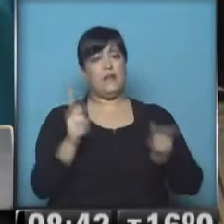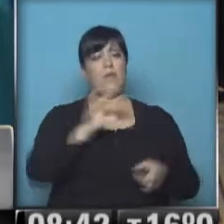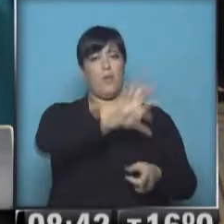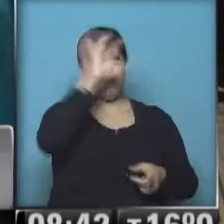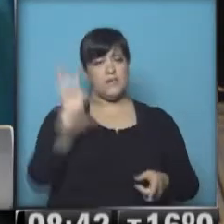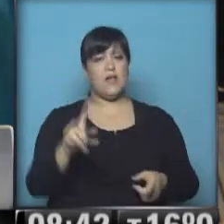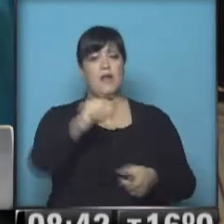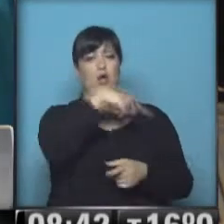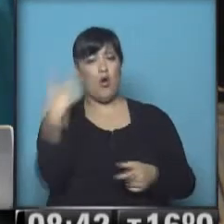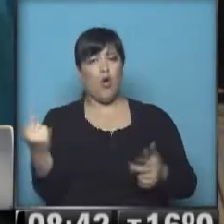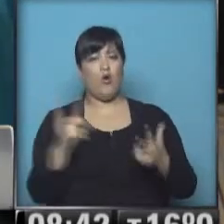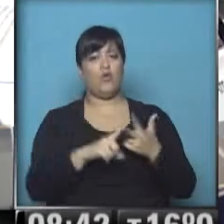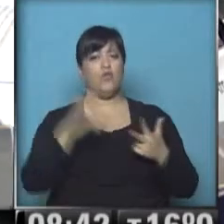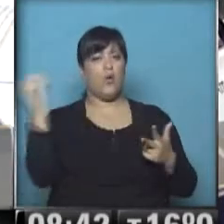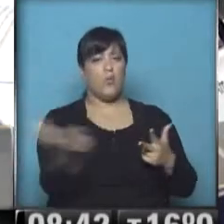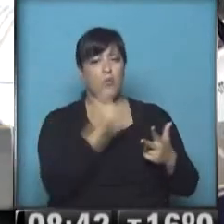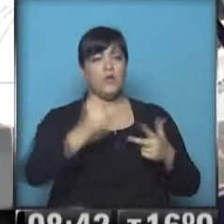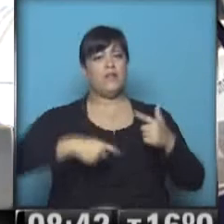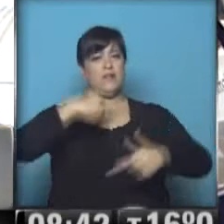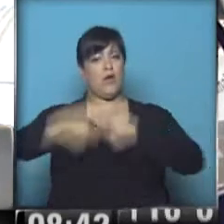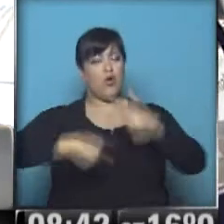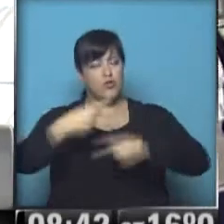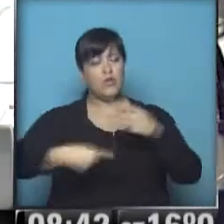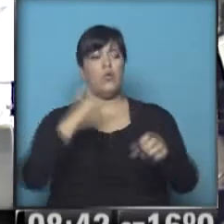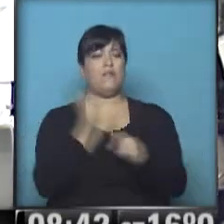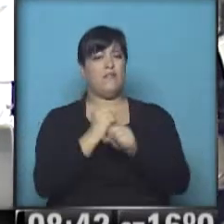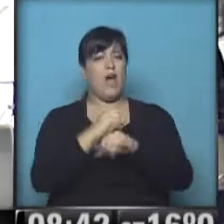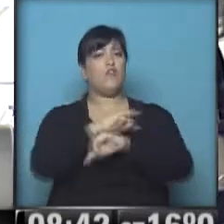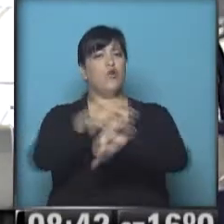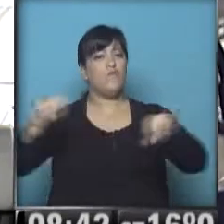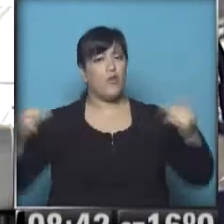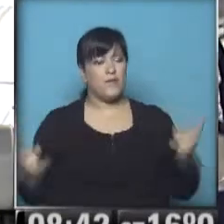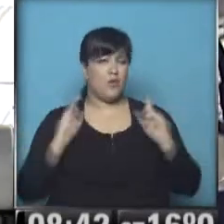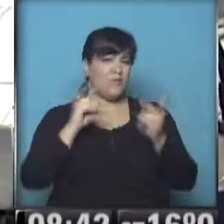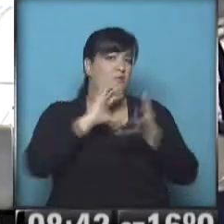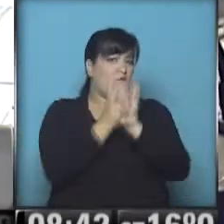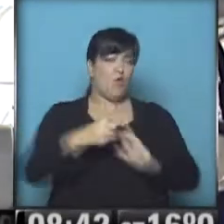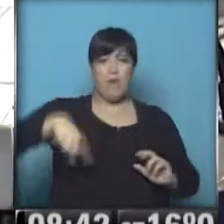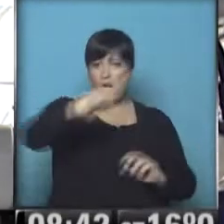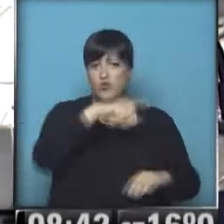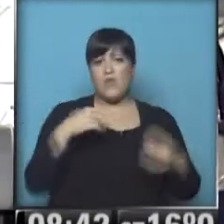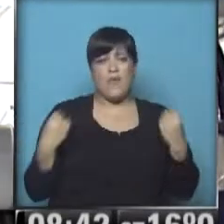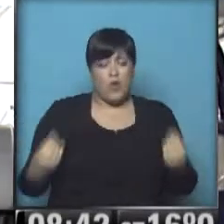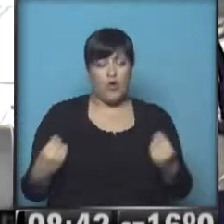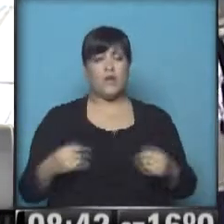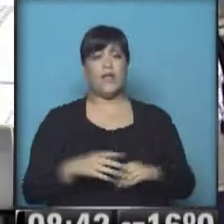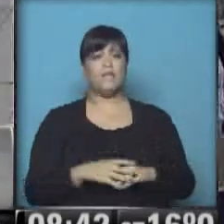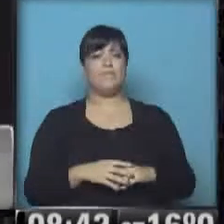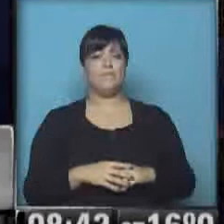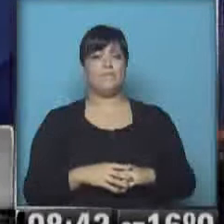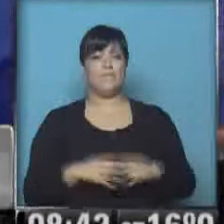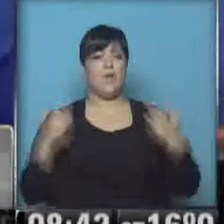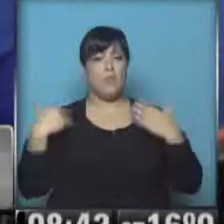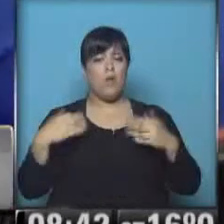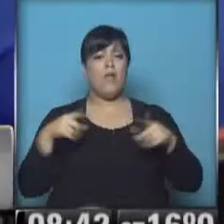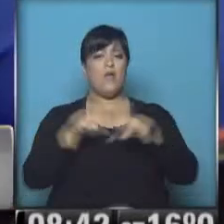gran nudo es seguir trabajando con la información, del mismo modo que ustedes lo hacen, con el sentido de poder ir derribando